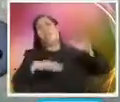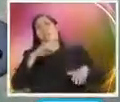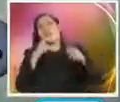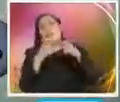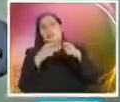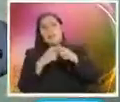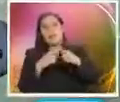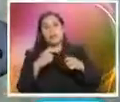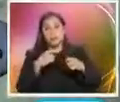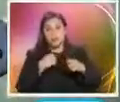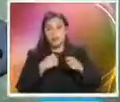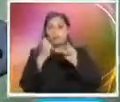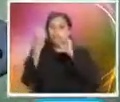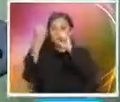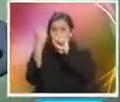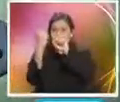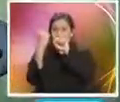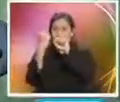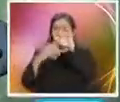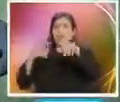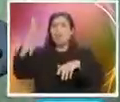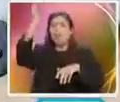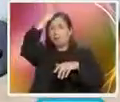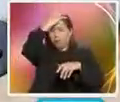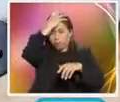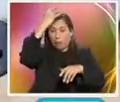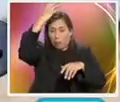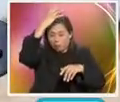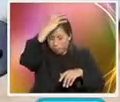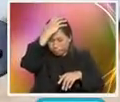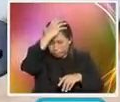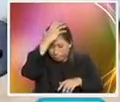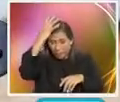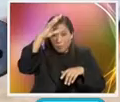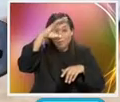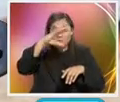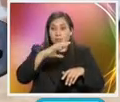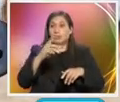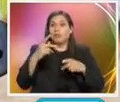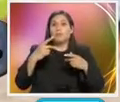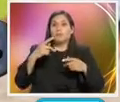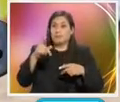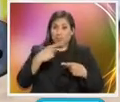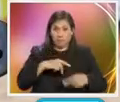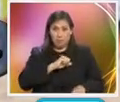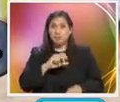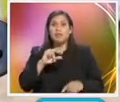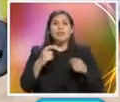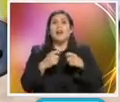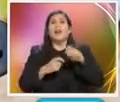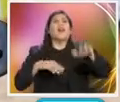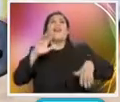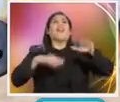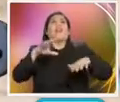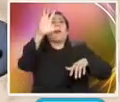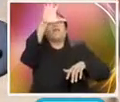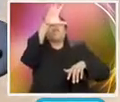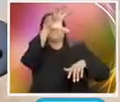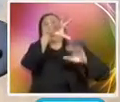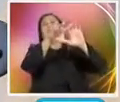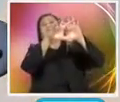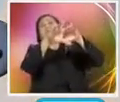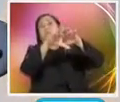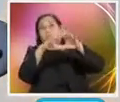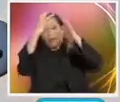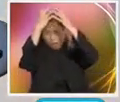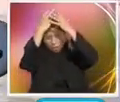yo llego por enfrente, es muy probable que me intente hundir. No porque sea una mala persona, sino porque está muy desesperado. Entonces hay que tener